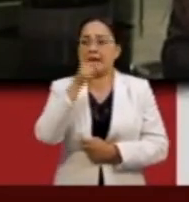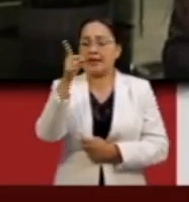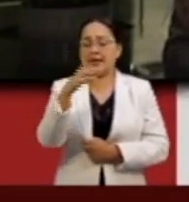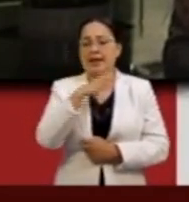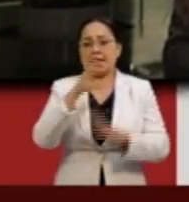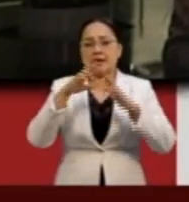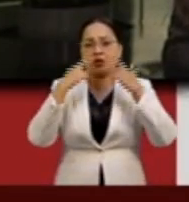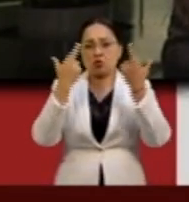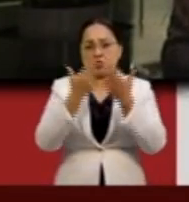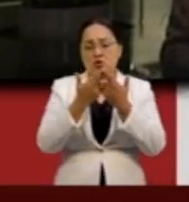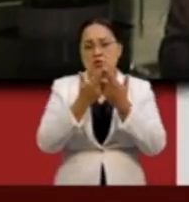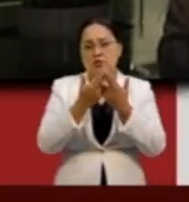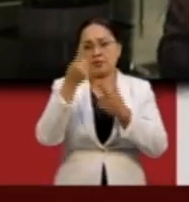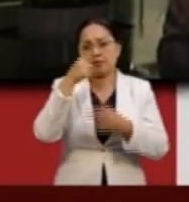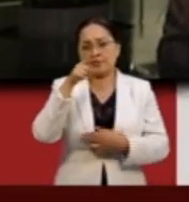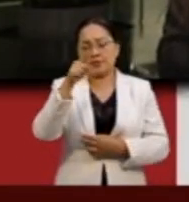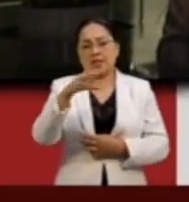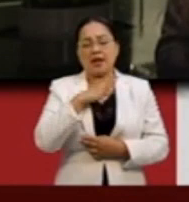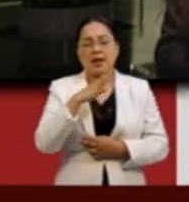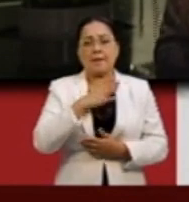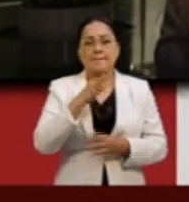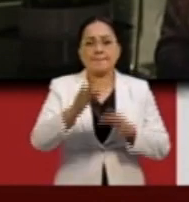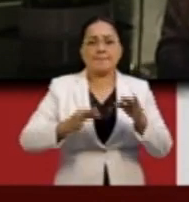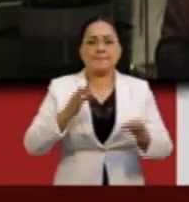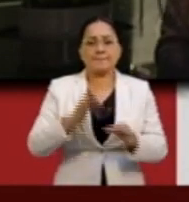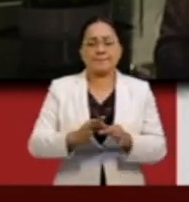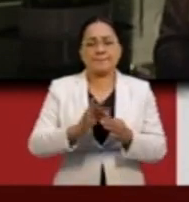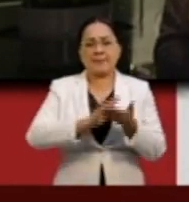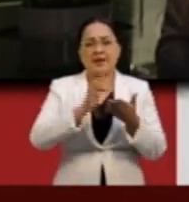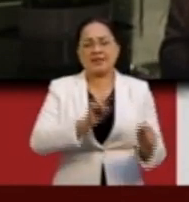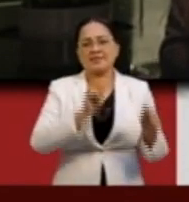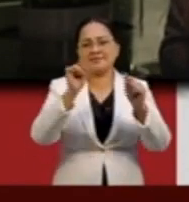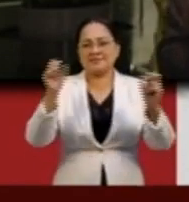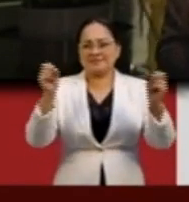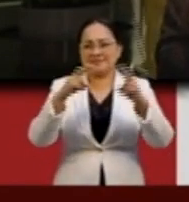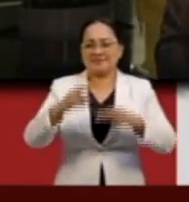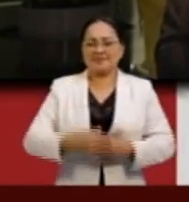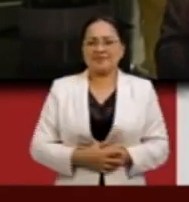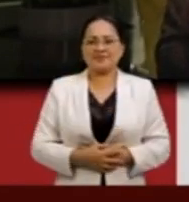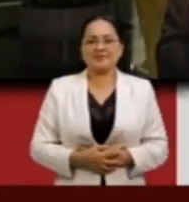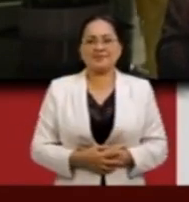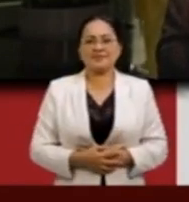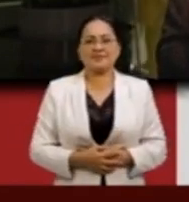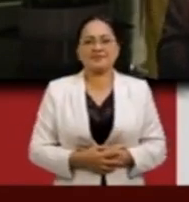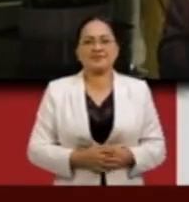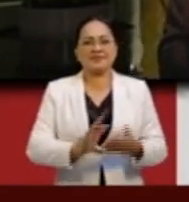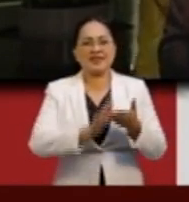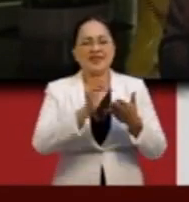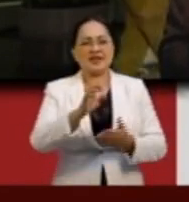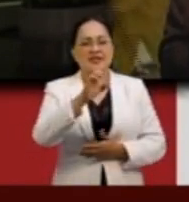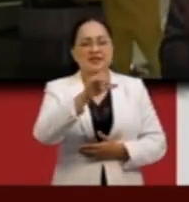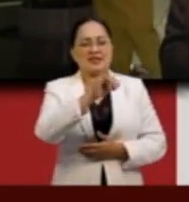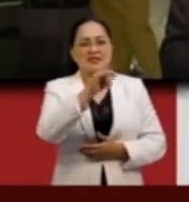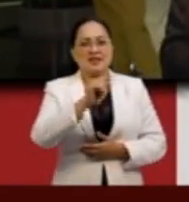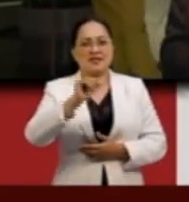a un nuevo periodo ordinario. Hasta aquí mi reporte, volvemos al estudio. Muchas gracias, Elizabeth Robles Tovar, por tu reporte.